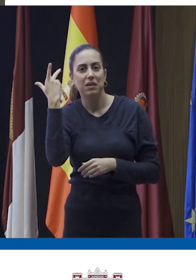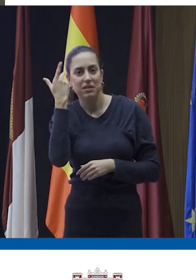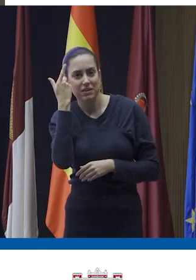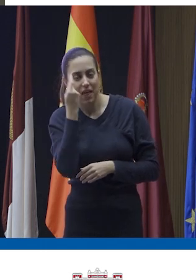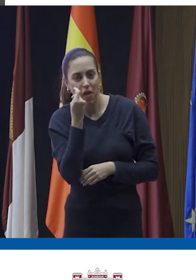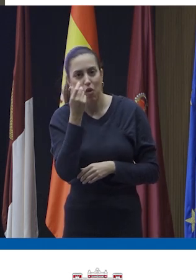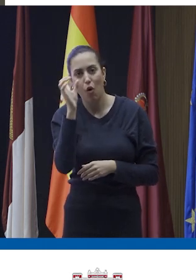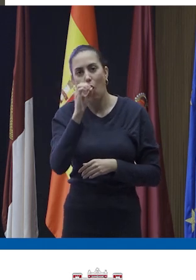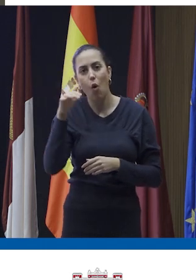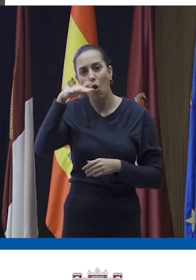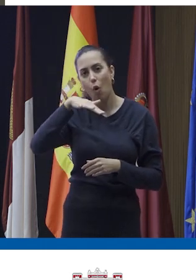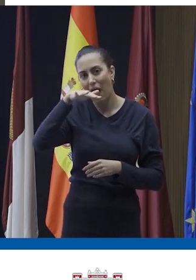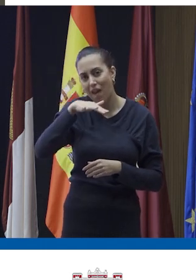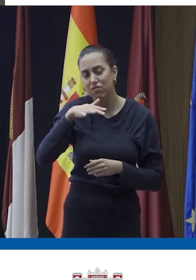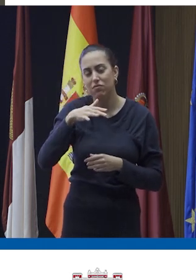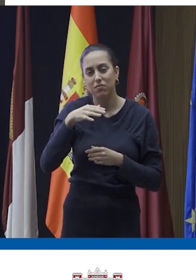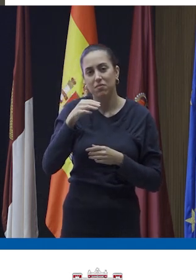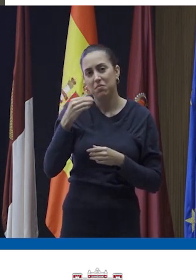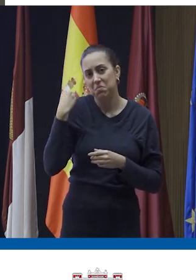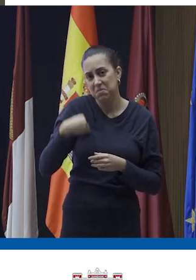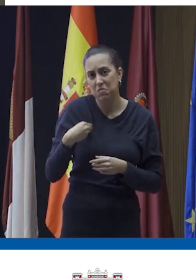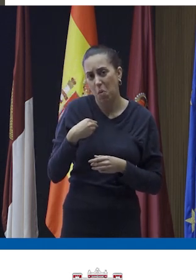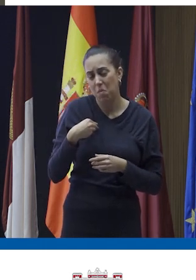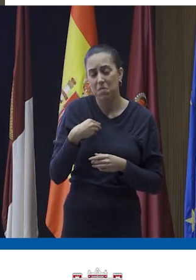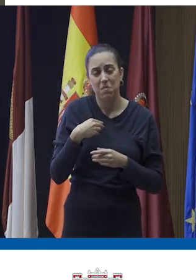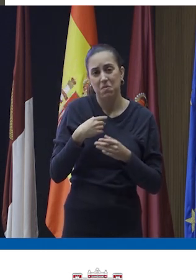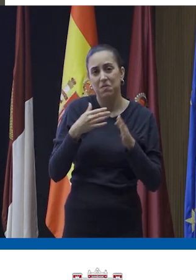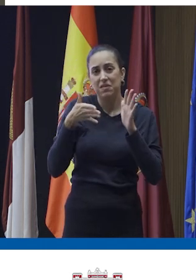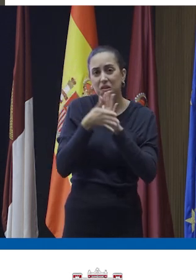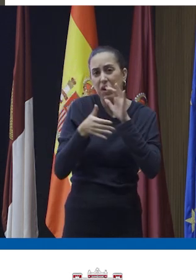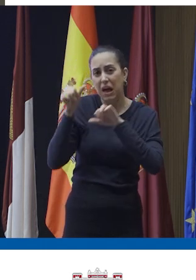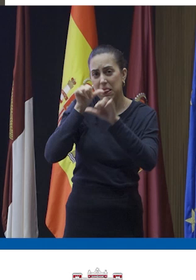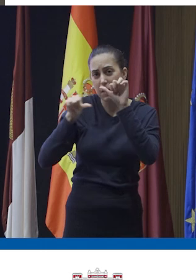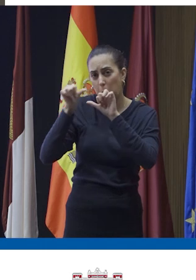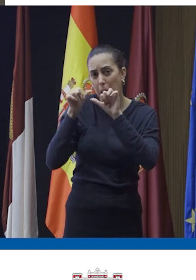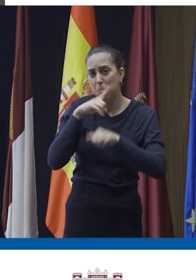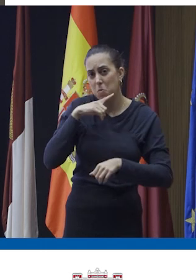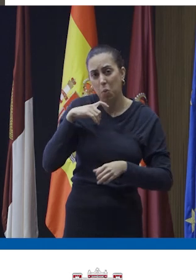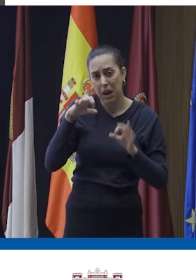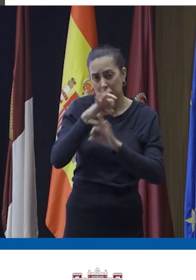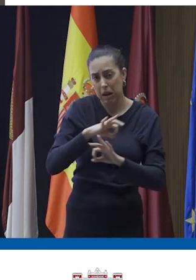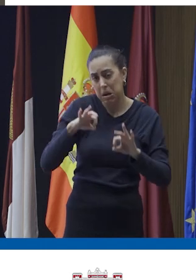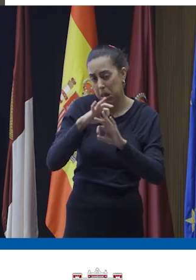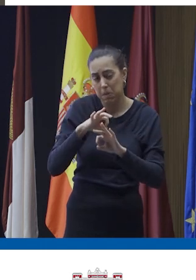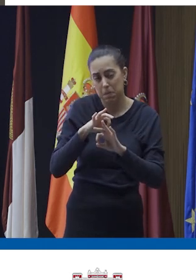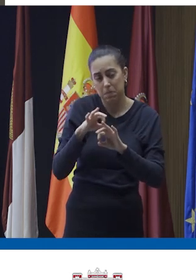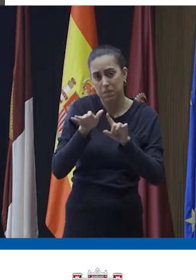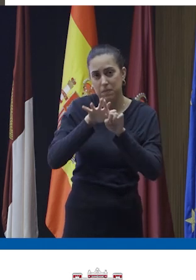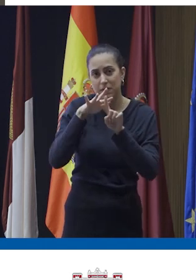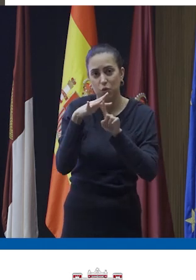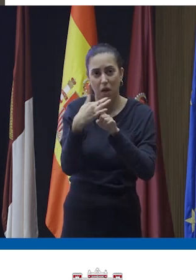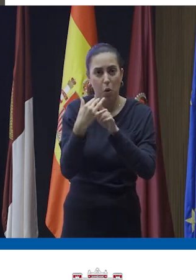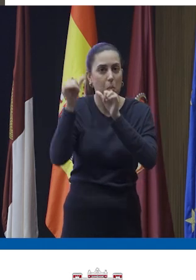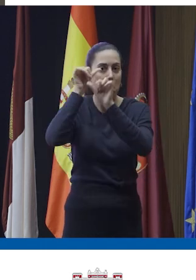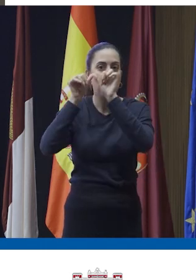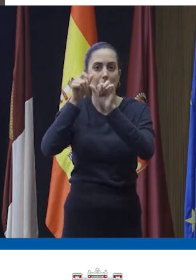o anestesias locales poco invasivas como la subtenoniana han conseguido pues, que la cirugía no tenga dolor durante el procedimiento, a pesar de que el paciente